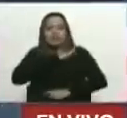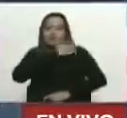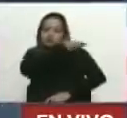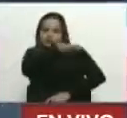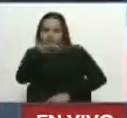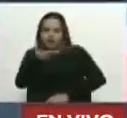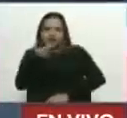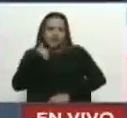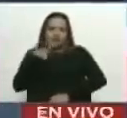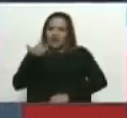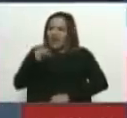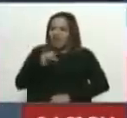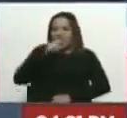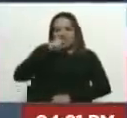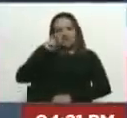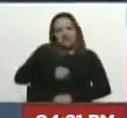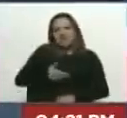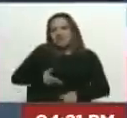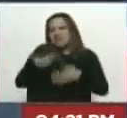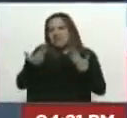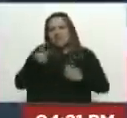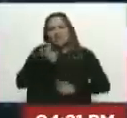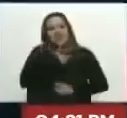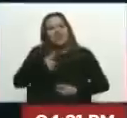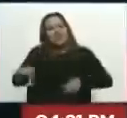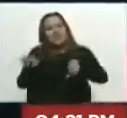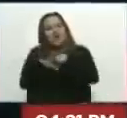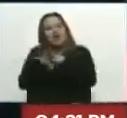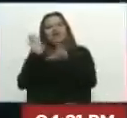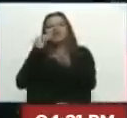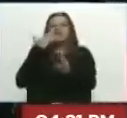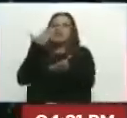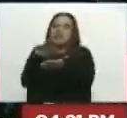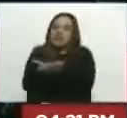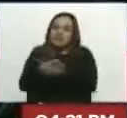Me muero de envidia. Muchas gracias. Y